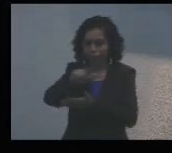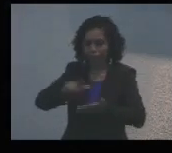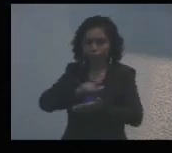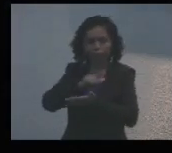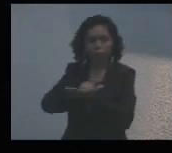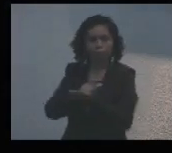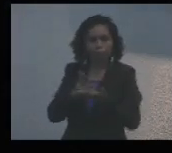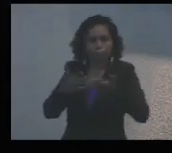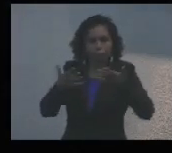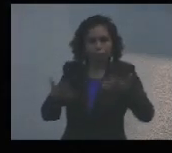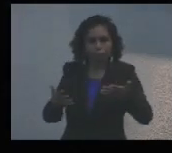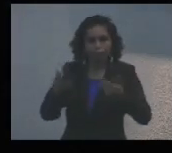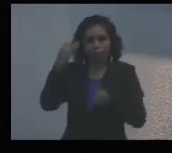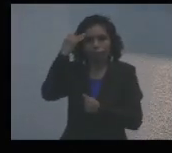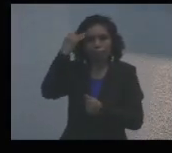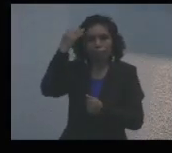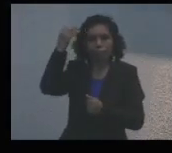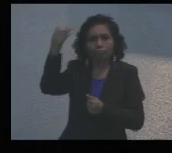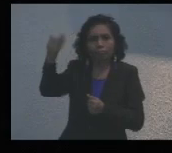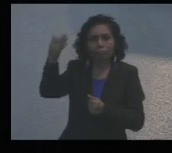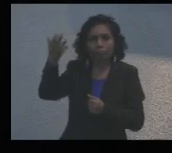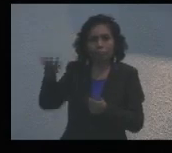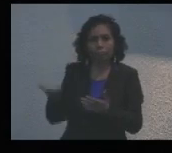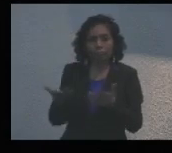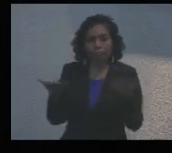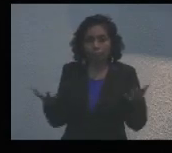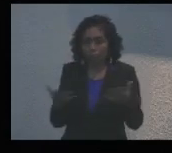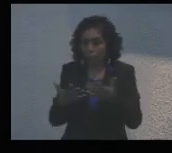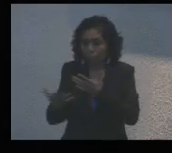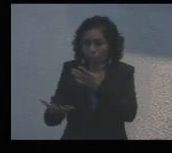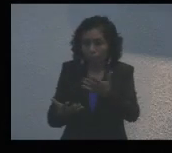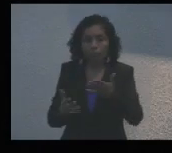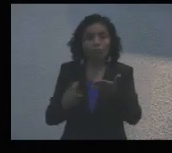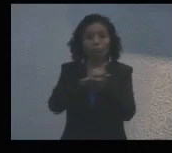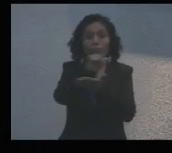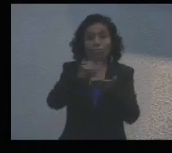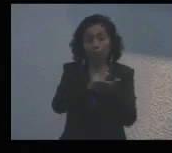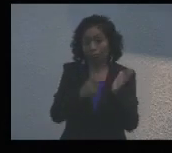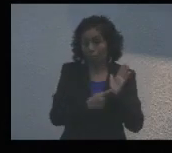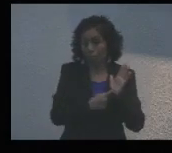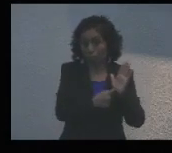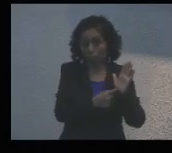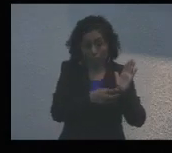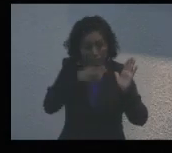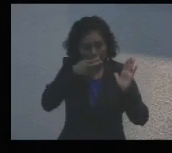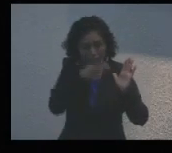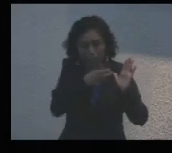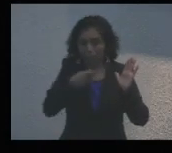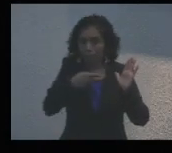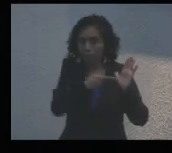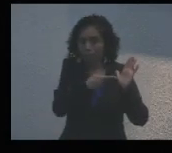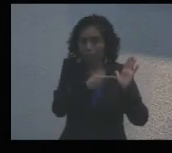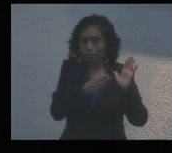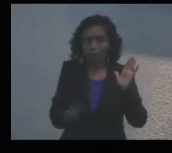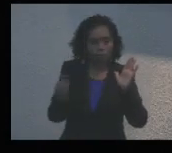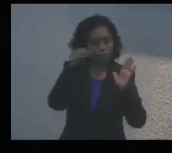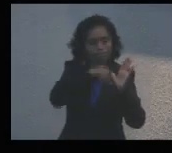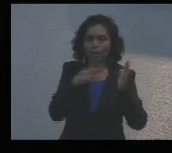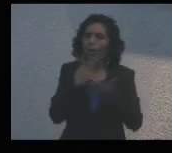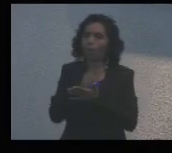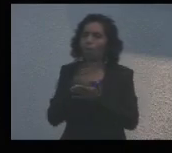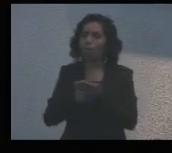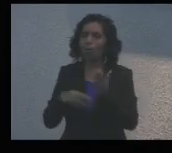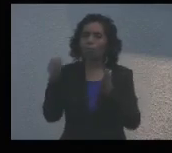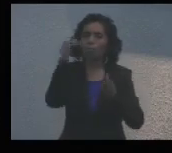permanencia en el tiempo al estar incorporadas en la Constitución Federal. A ello se agregan los programas